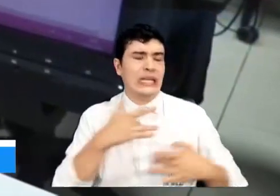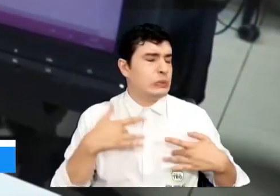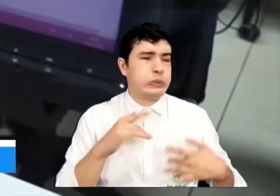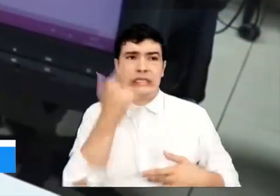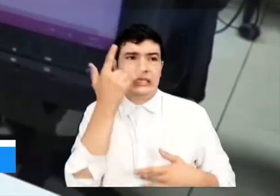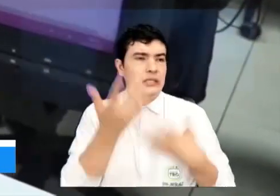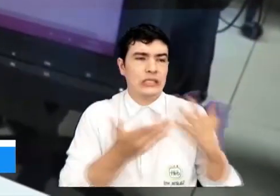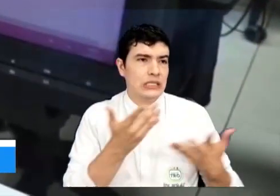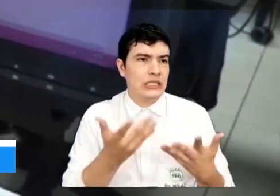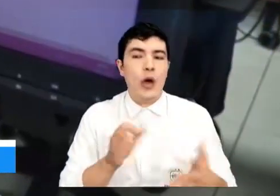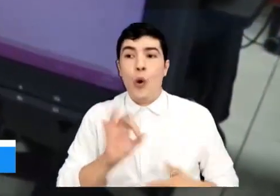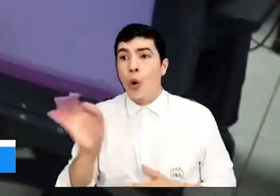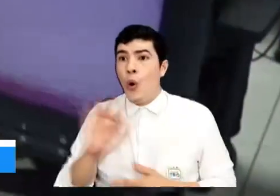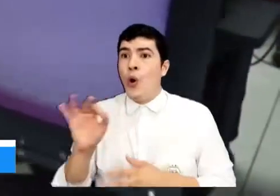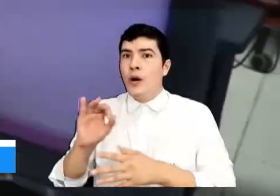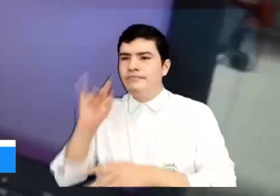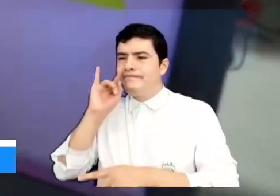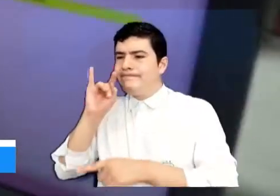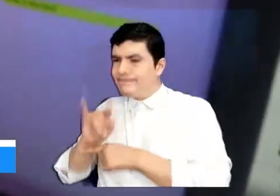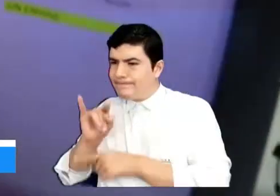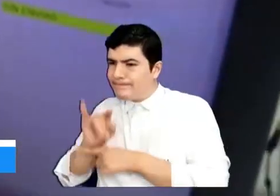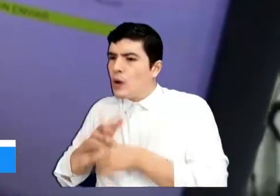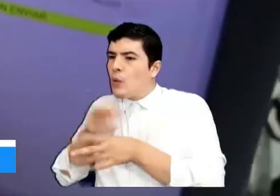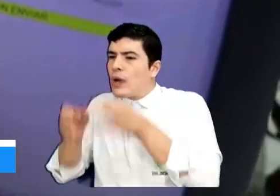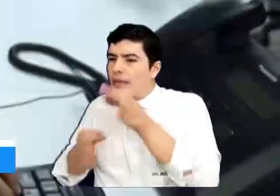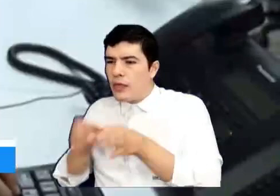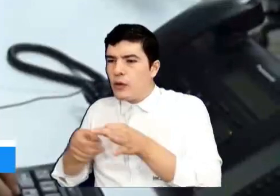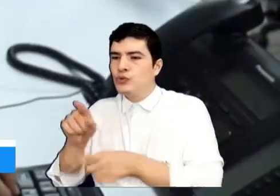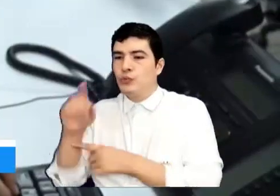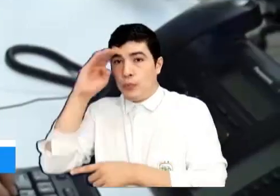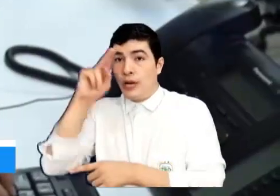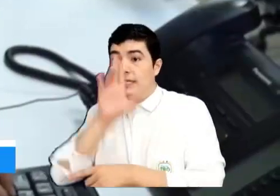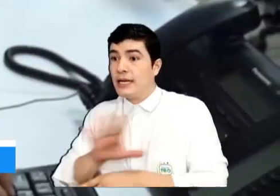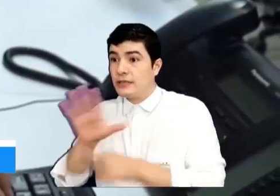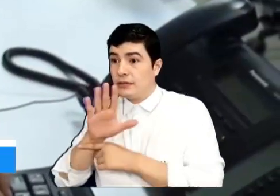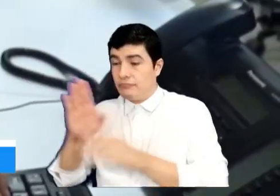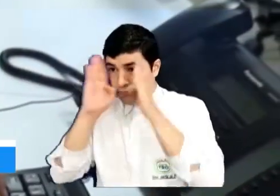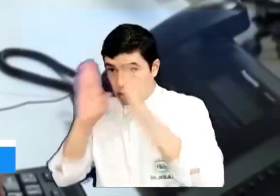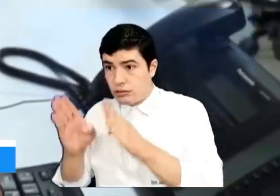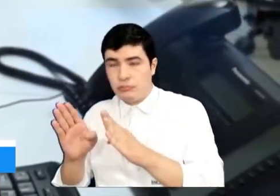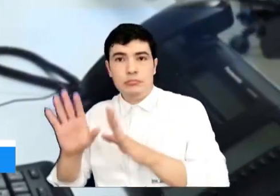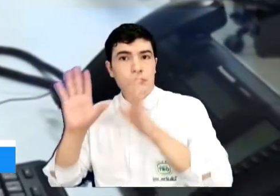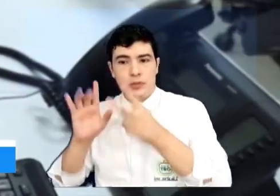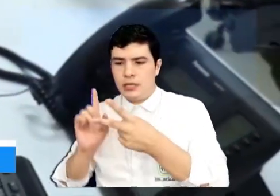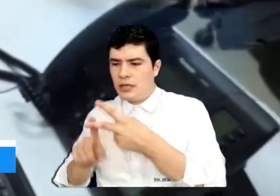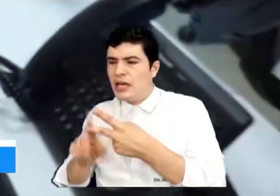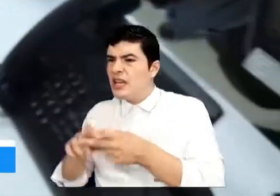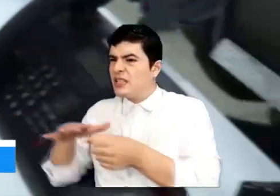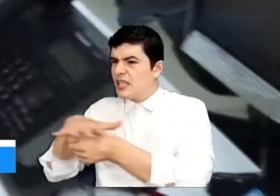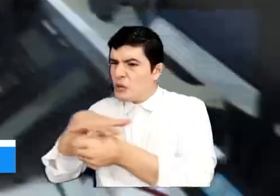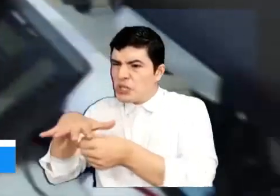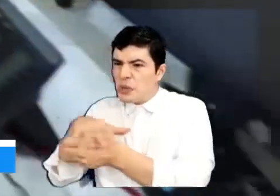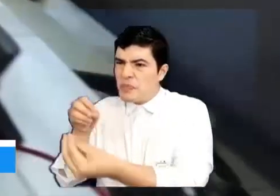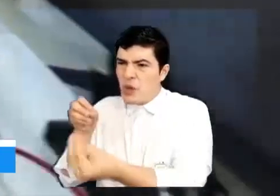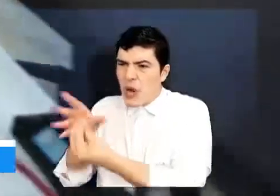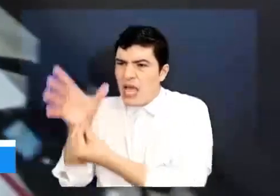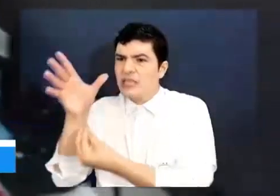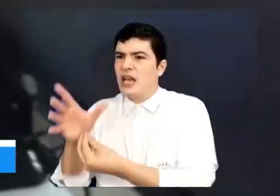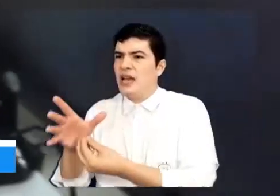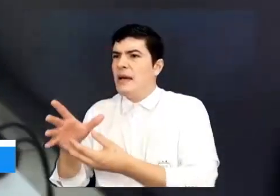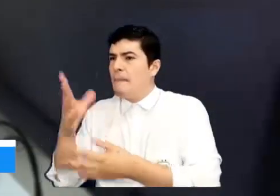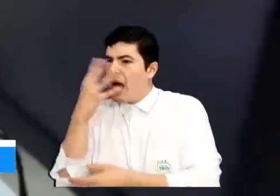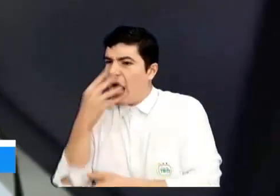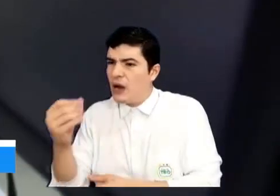y desorden público que dan lugar también a la presencia de la patrulla. En ningún lugar llamar a bromear a los operadores.